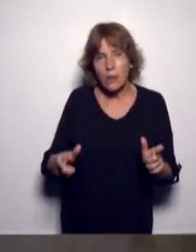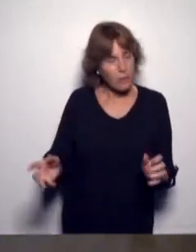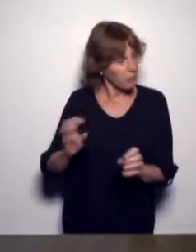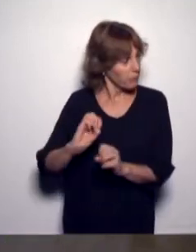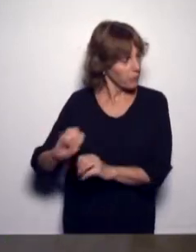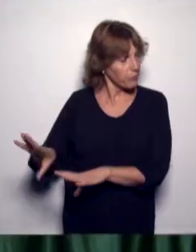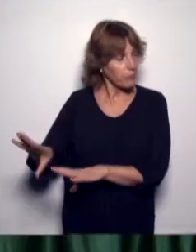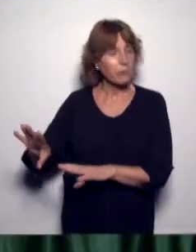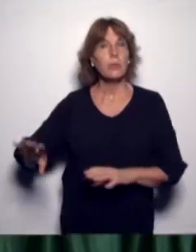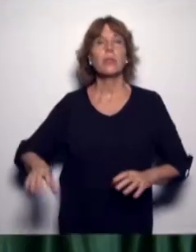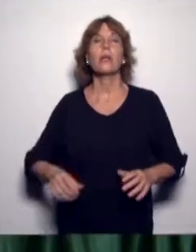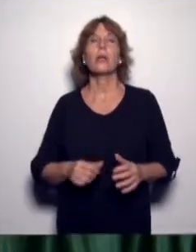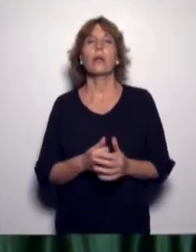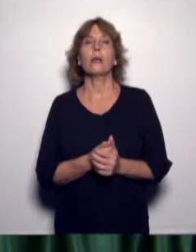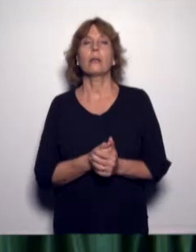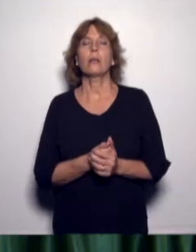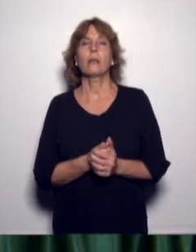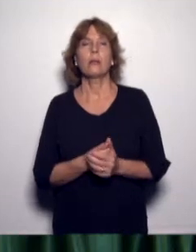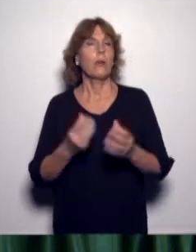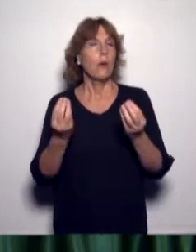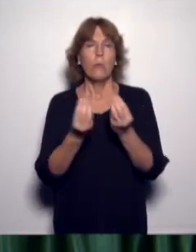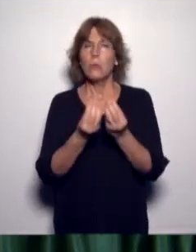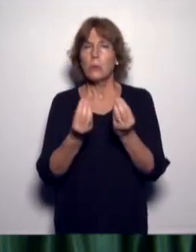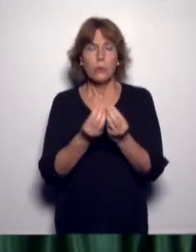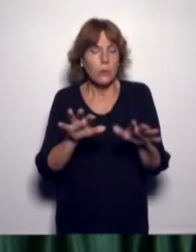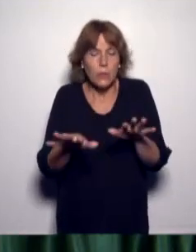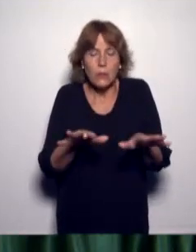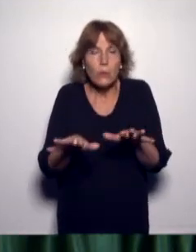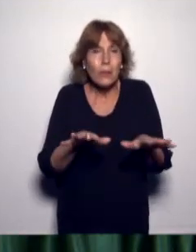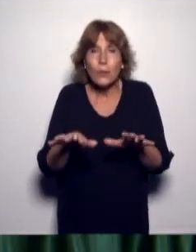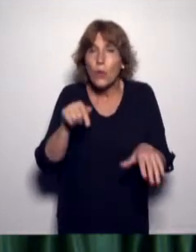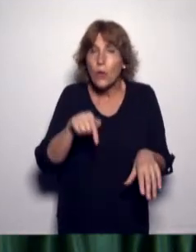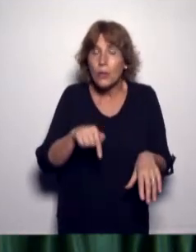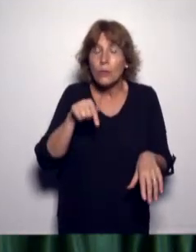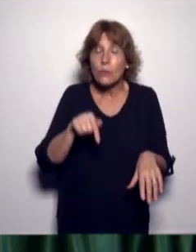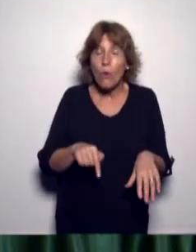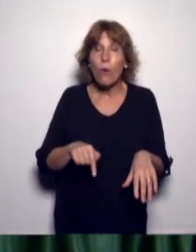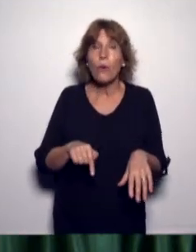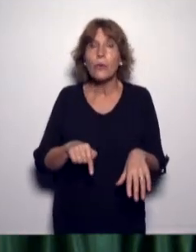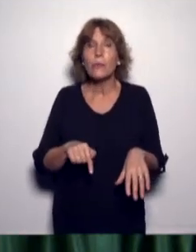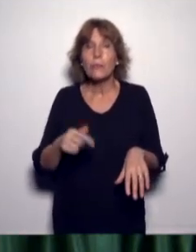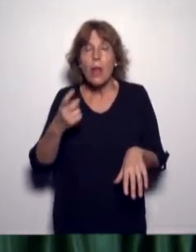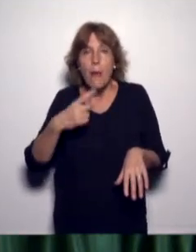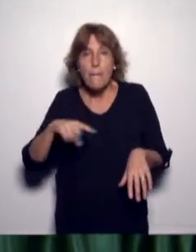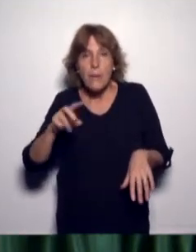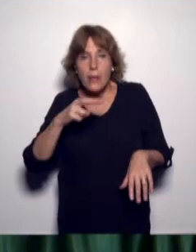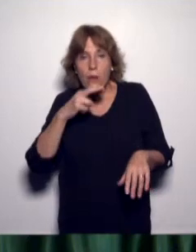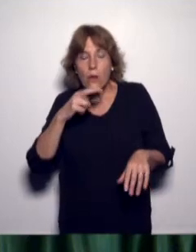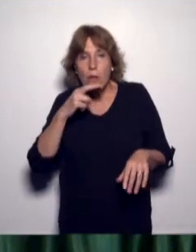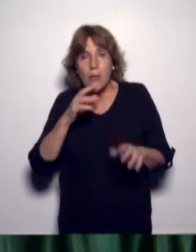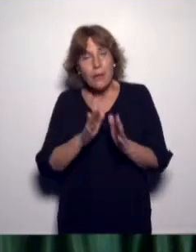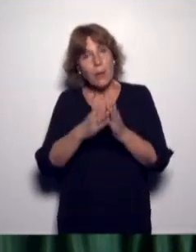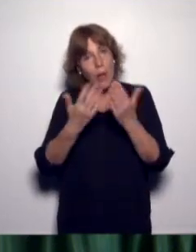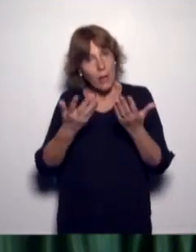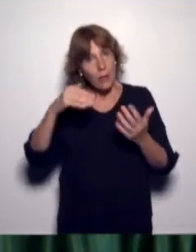Esto se reproduce en muchas otras situaciones de hoy, ¿no? Pero como el Evangelio de